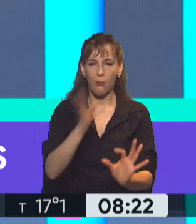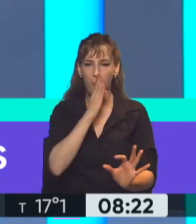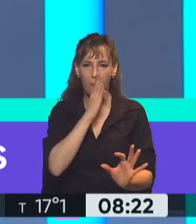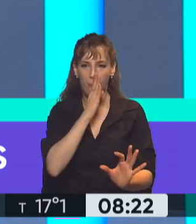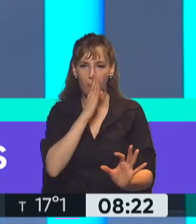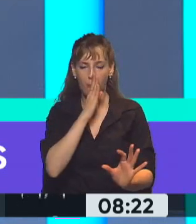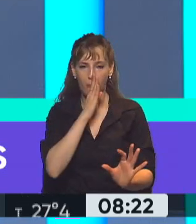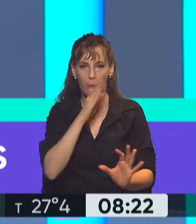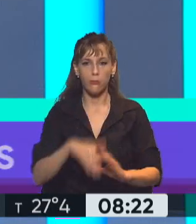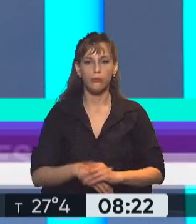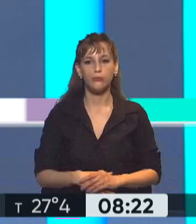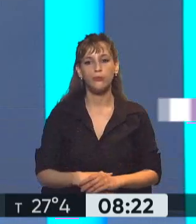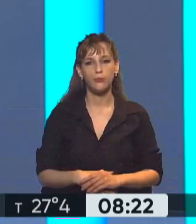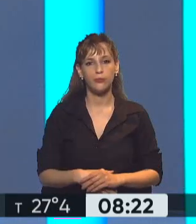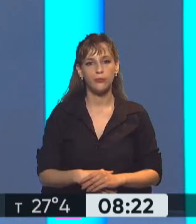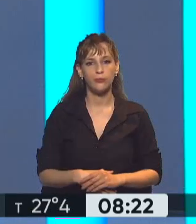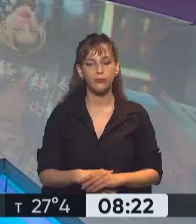armar causas judiciales contra dirigentes sindicales